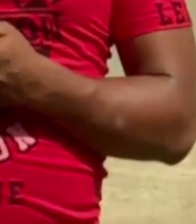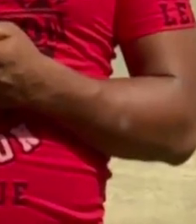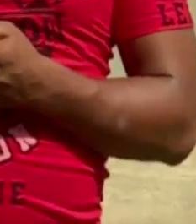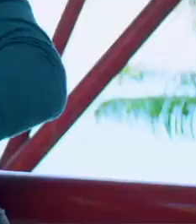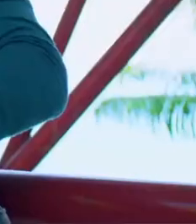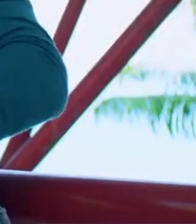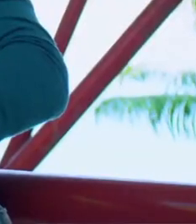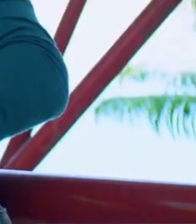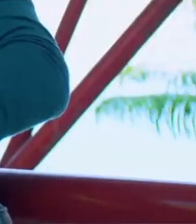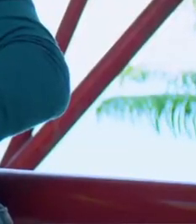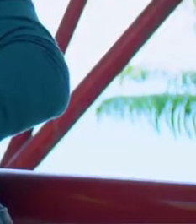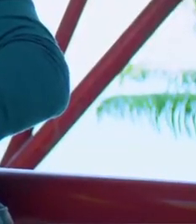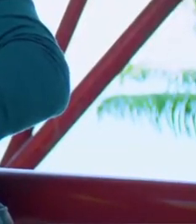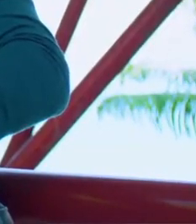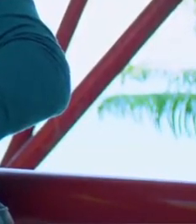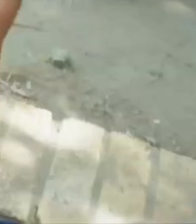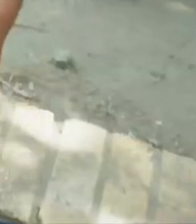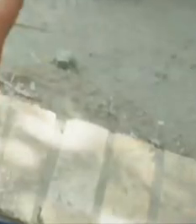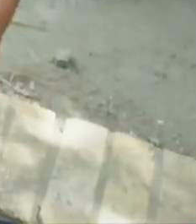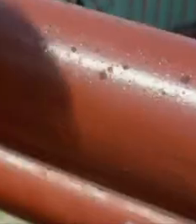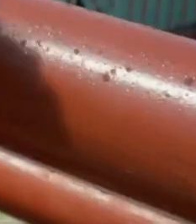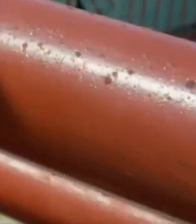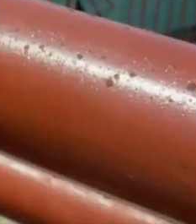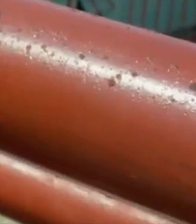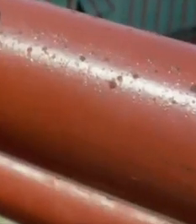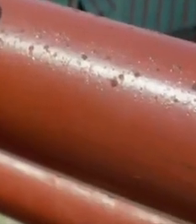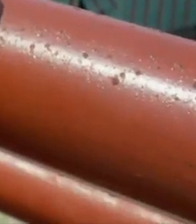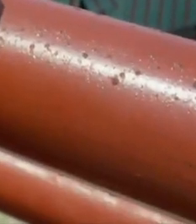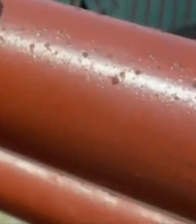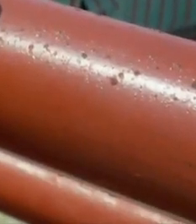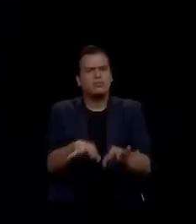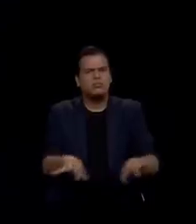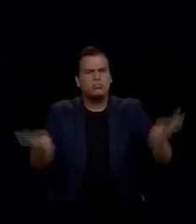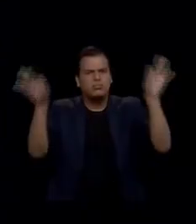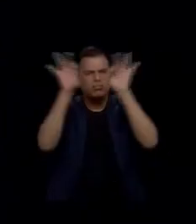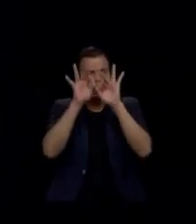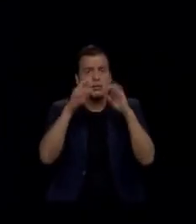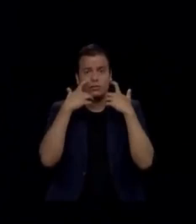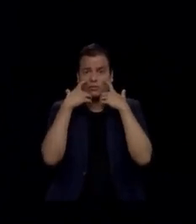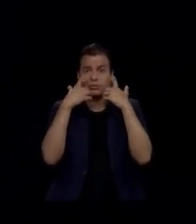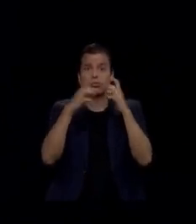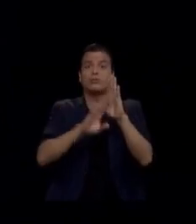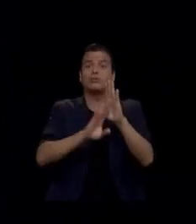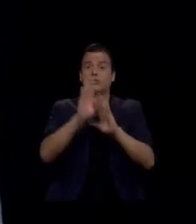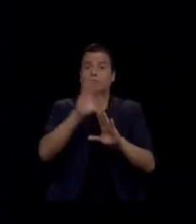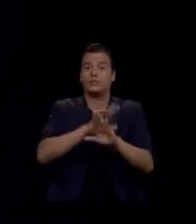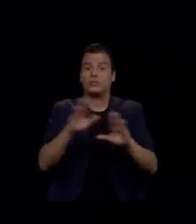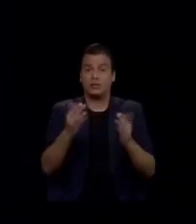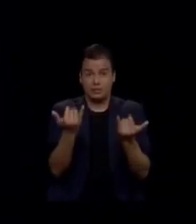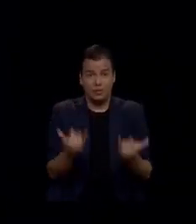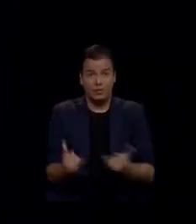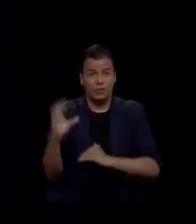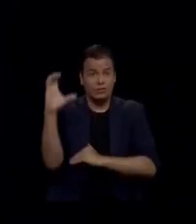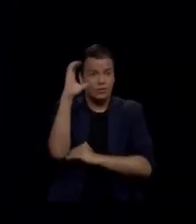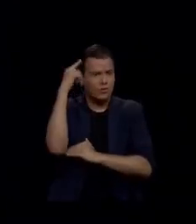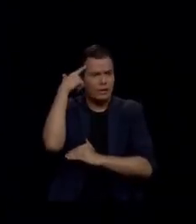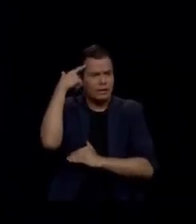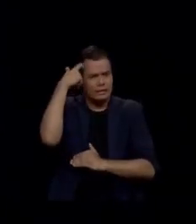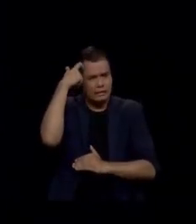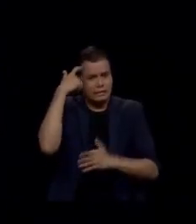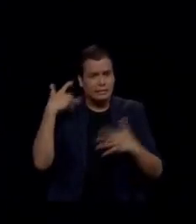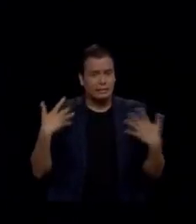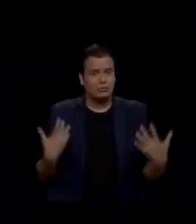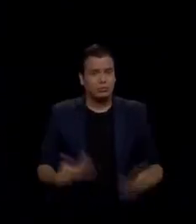más importante que ha tenido el país en esta materia tiene unos retos muy grandes muy retadores que